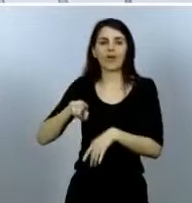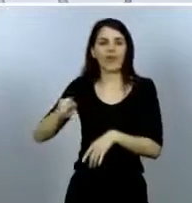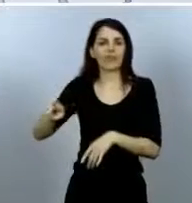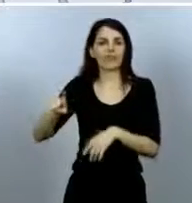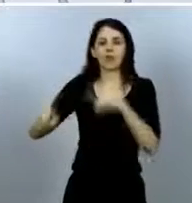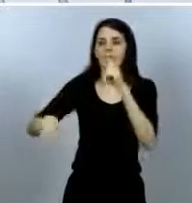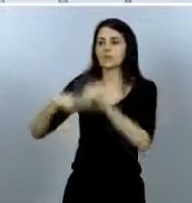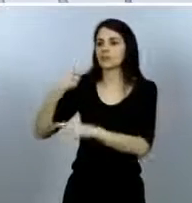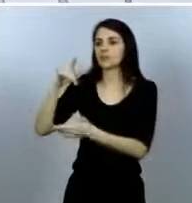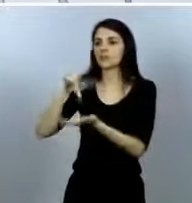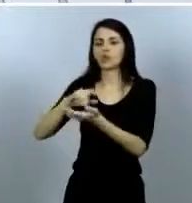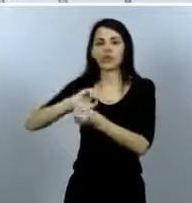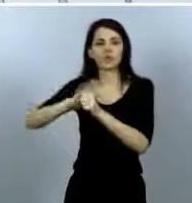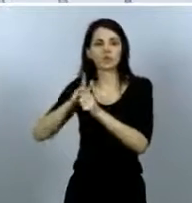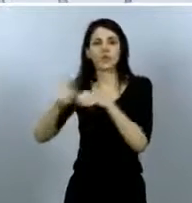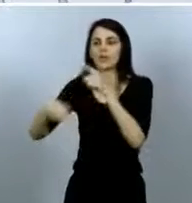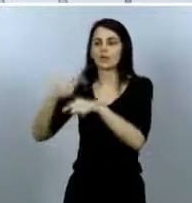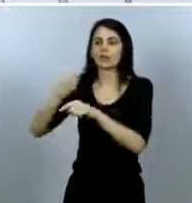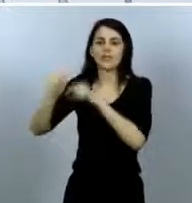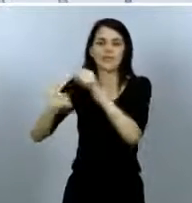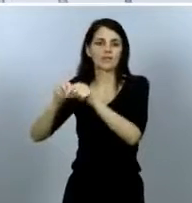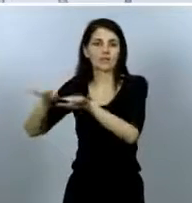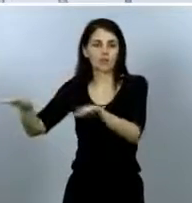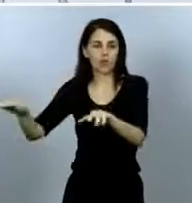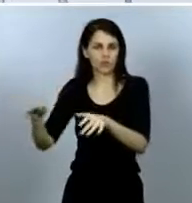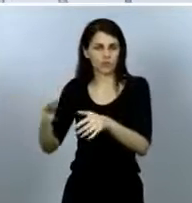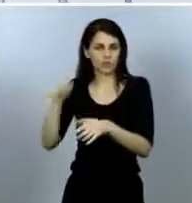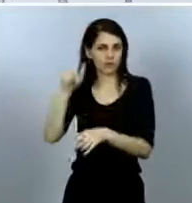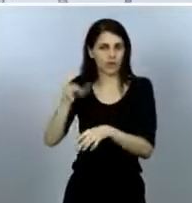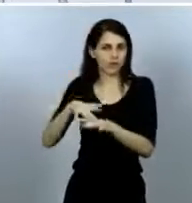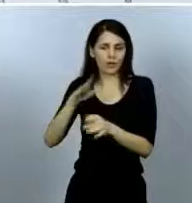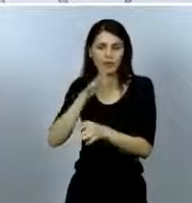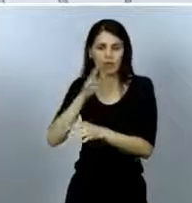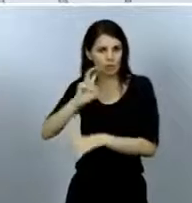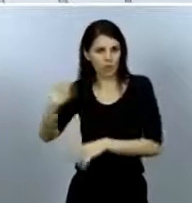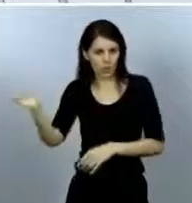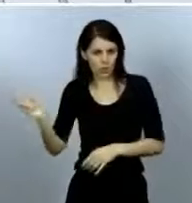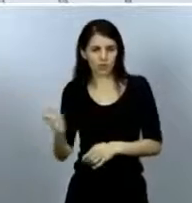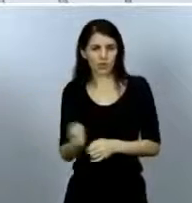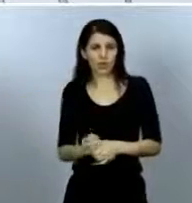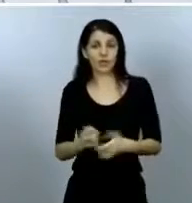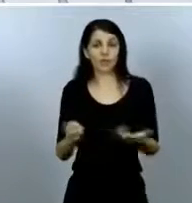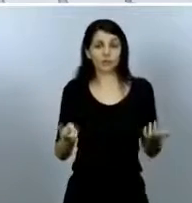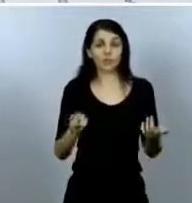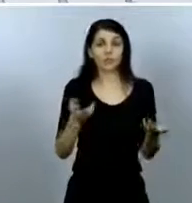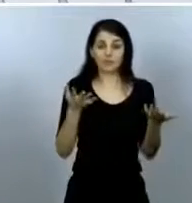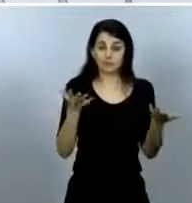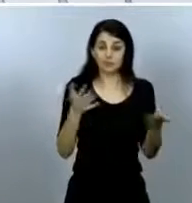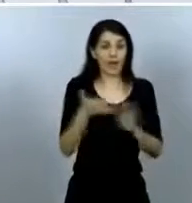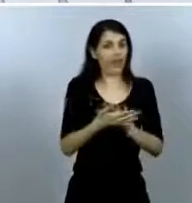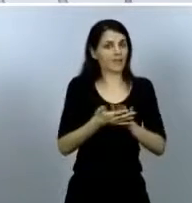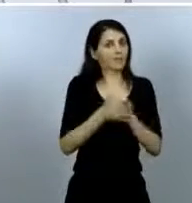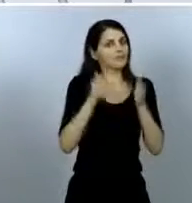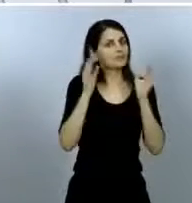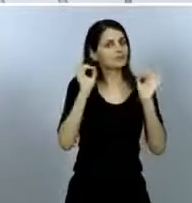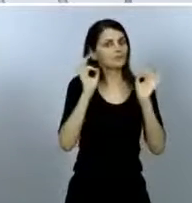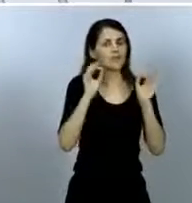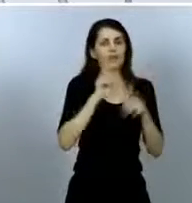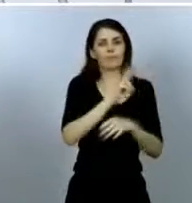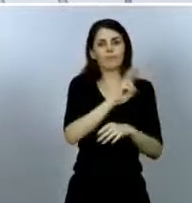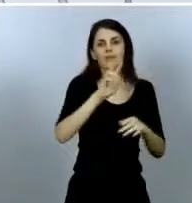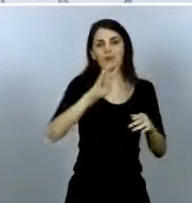28 mil y pico personas son personas que tienen que esos fallecieron con una infección por corona virus además